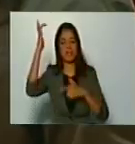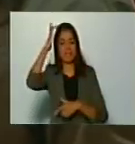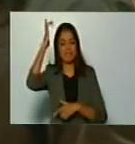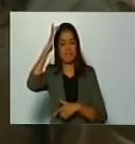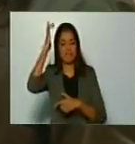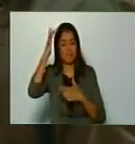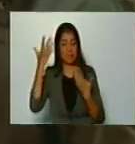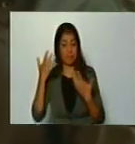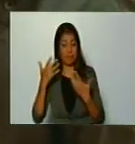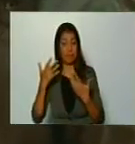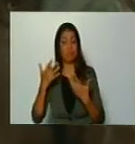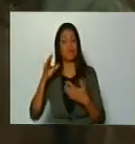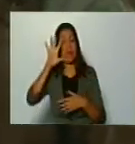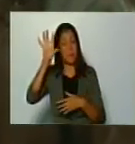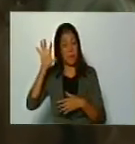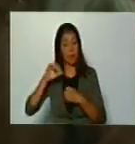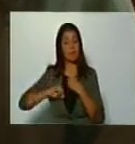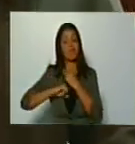¿Puede